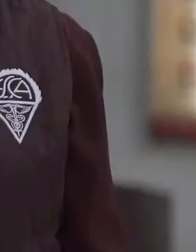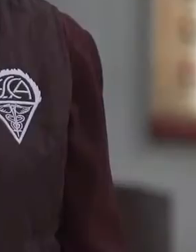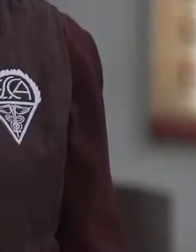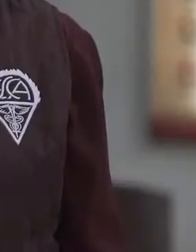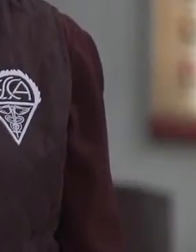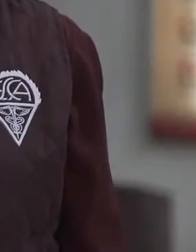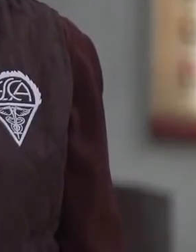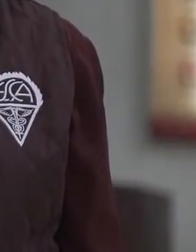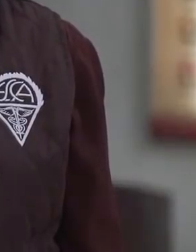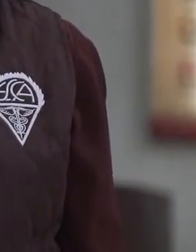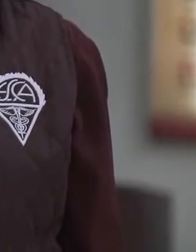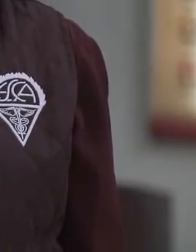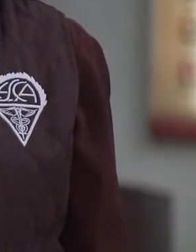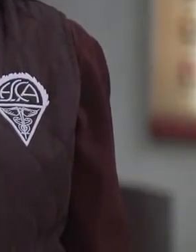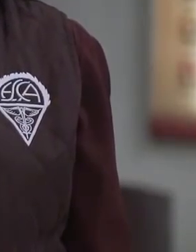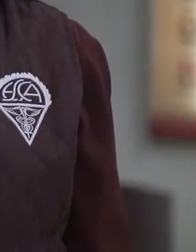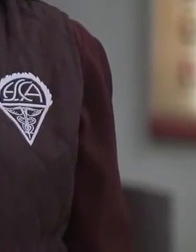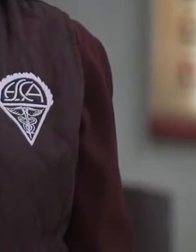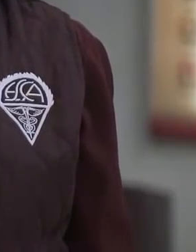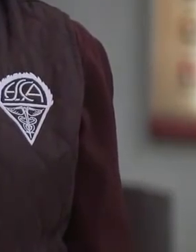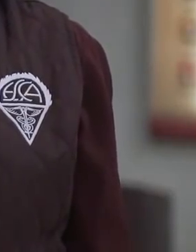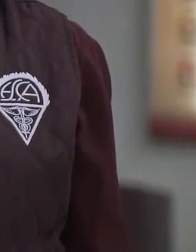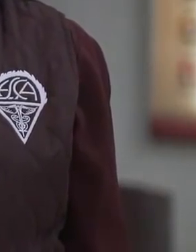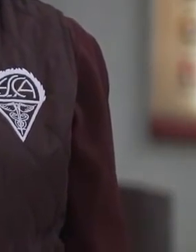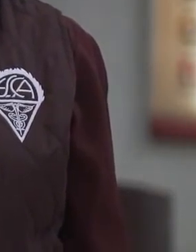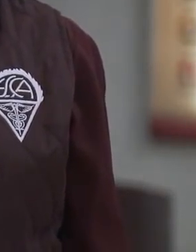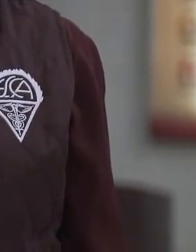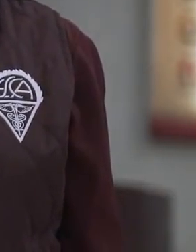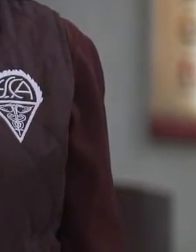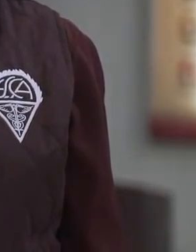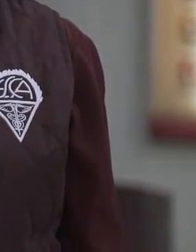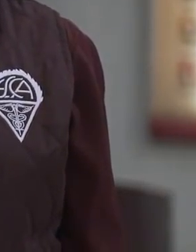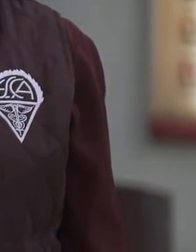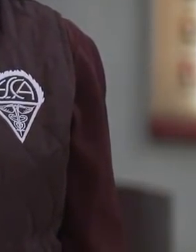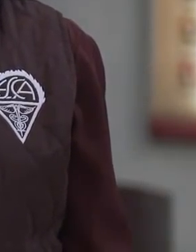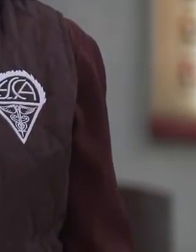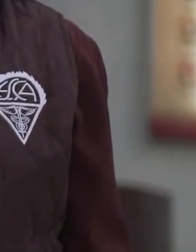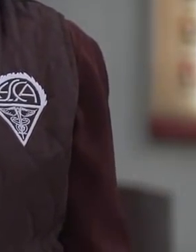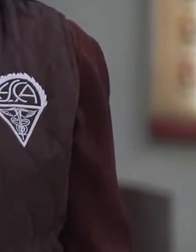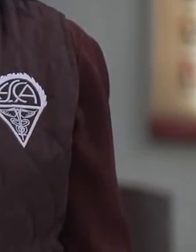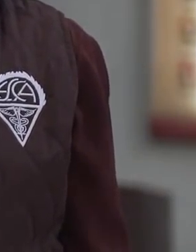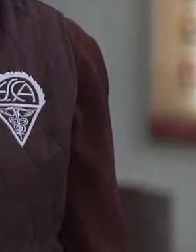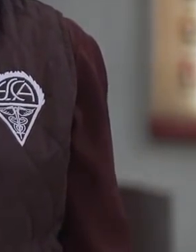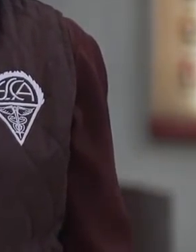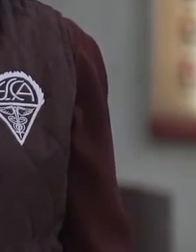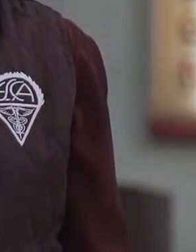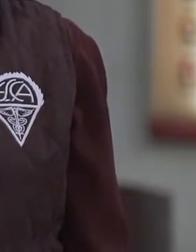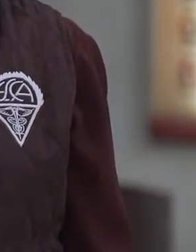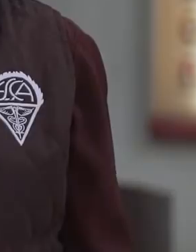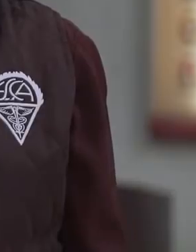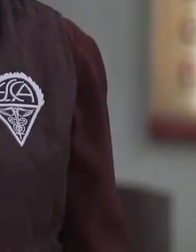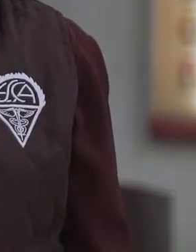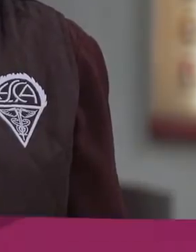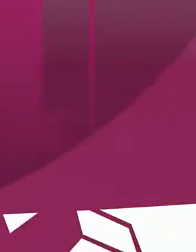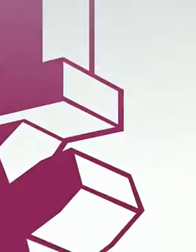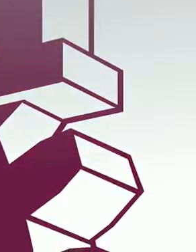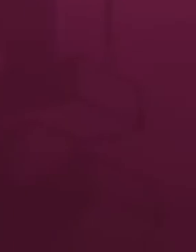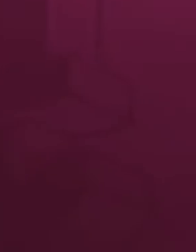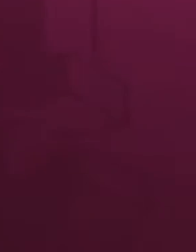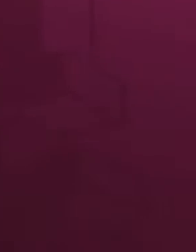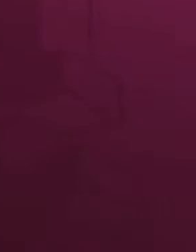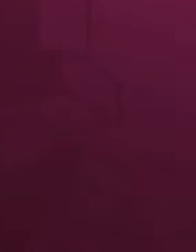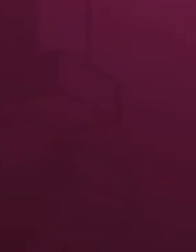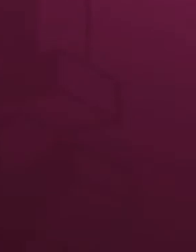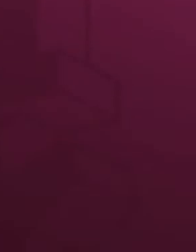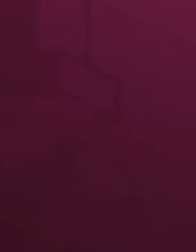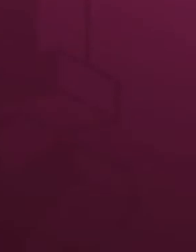creciendo. Es un gran orgullo ser parte de este instituto y ser formadora de mentes y voluntades